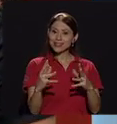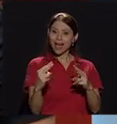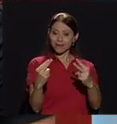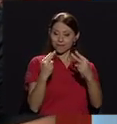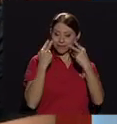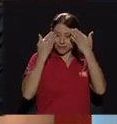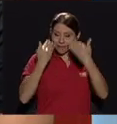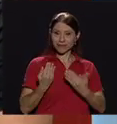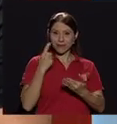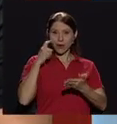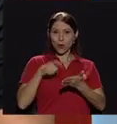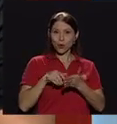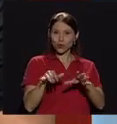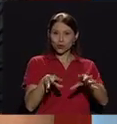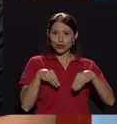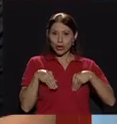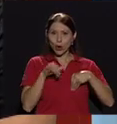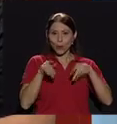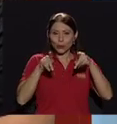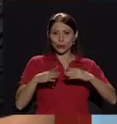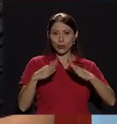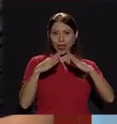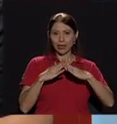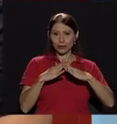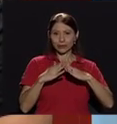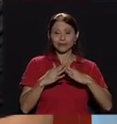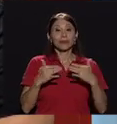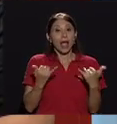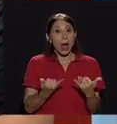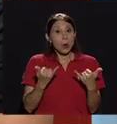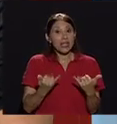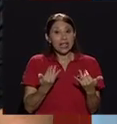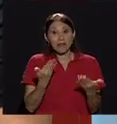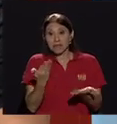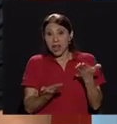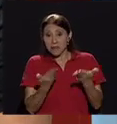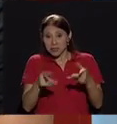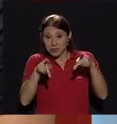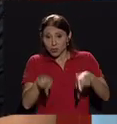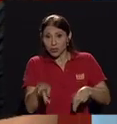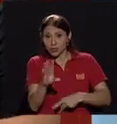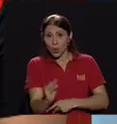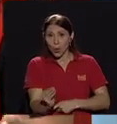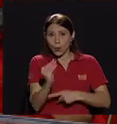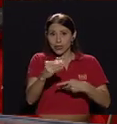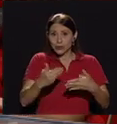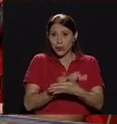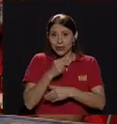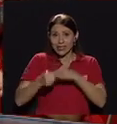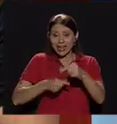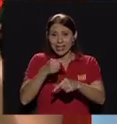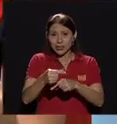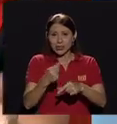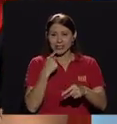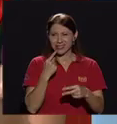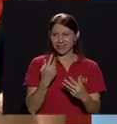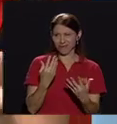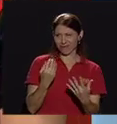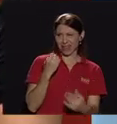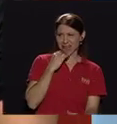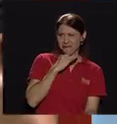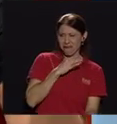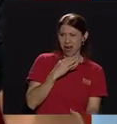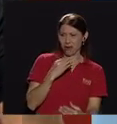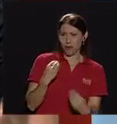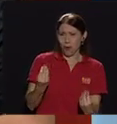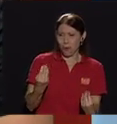reconocen como ciudadanas, lo que ahorita a las nuevas generaciones les puede parecer, ¿verdad?, que es raro, que